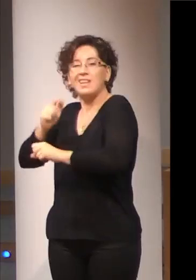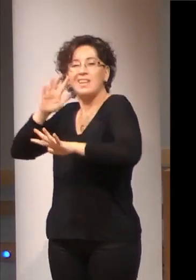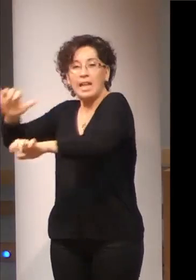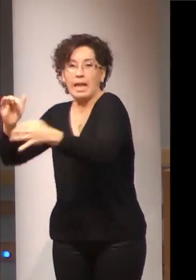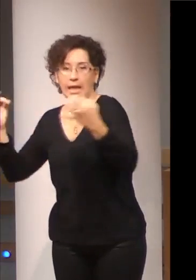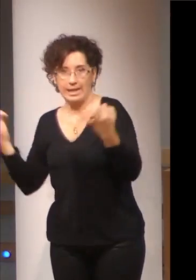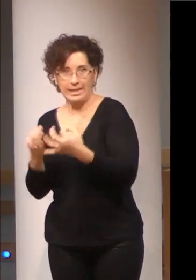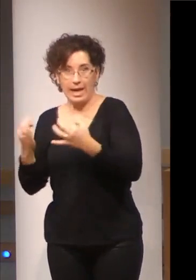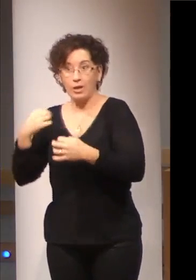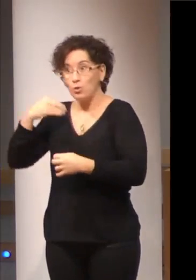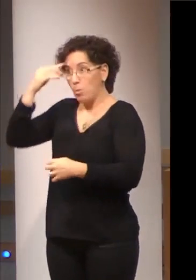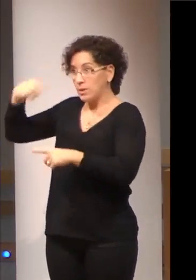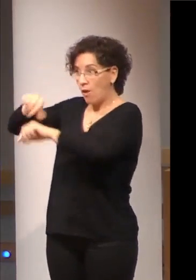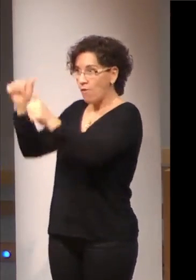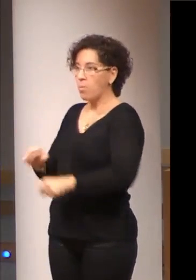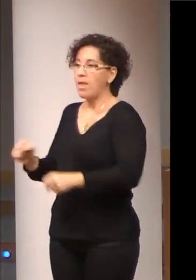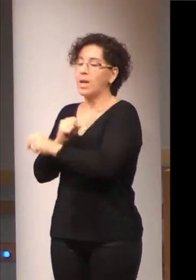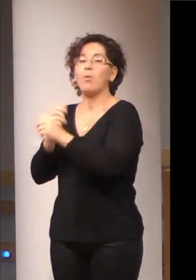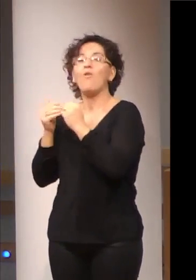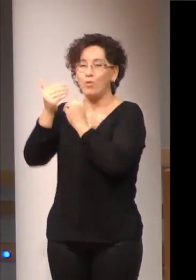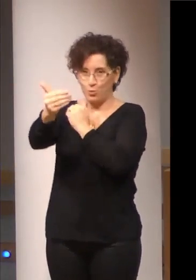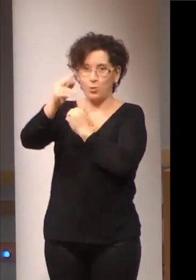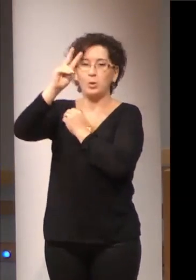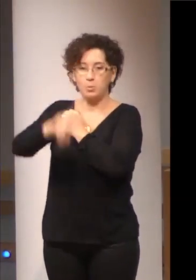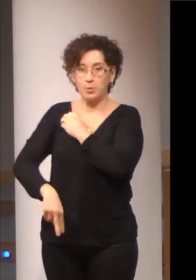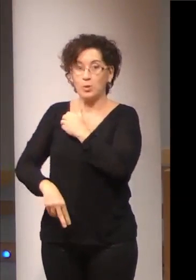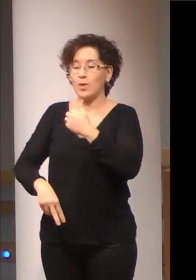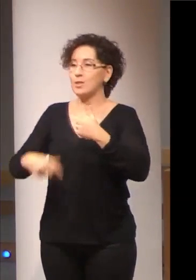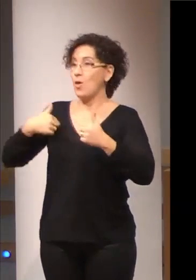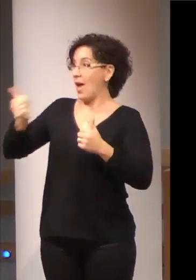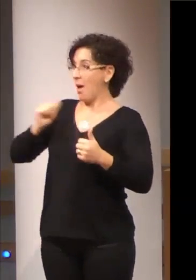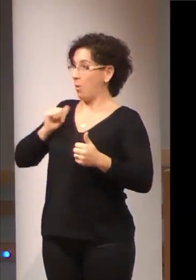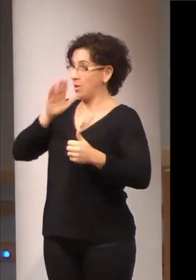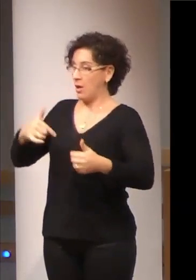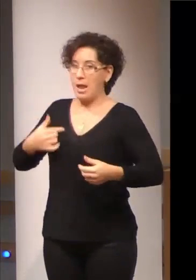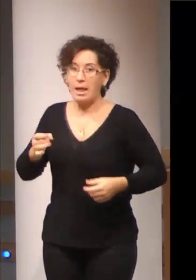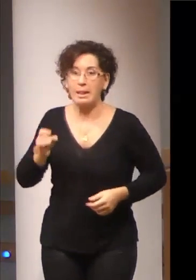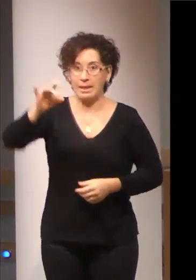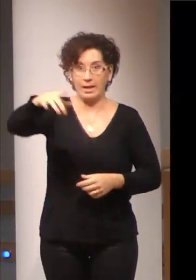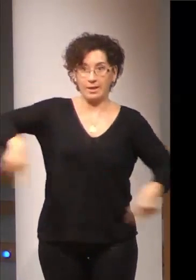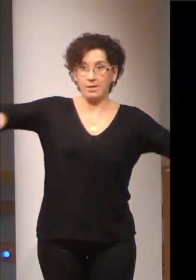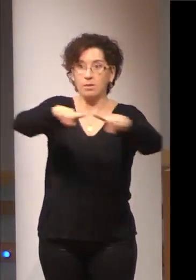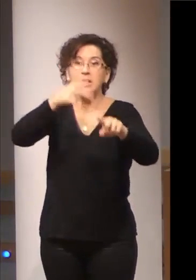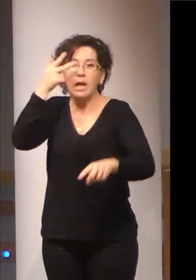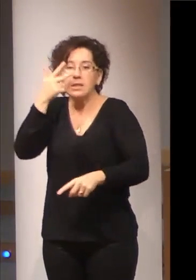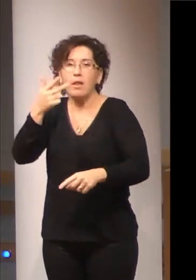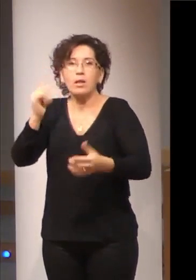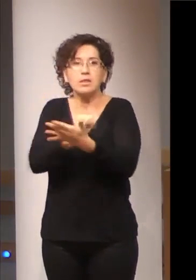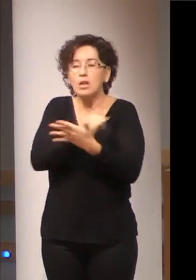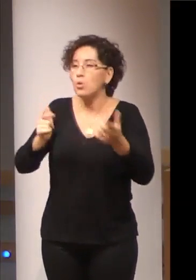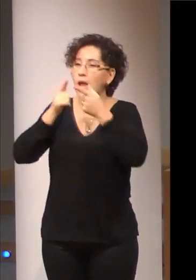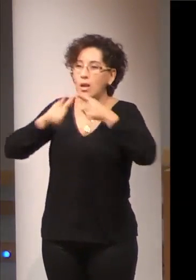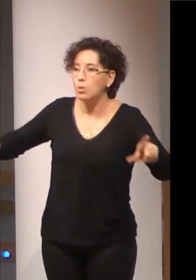ese es el futuro y todos deberíamos, y lo que queremos hacer aquí en la invitación, si hay gente interesada tanto de asignaturas de lingüística como de cualquier otra que tenga que ver con